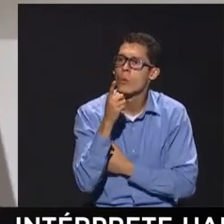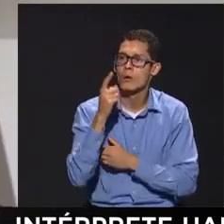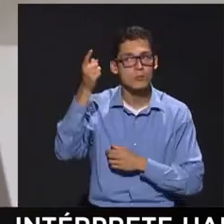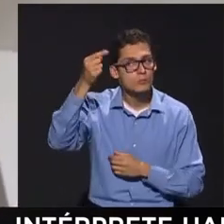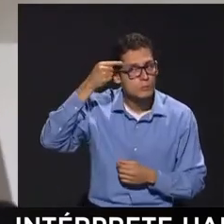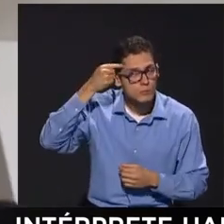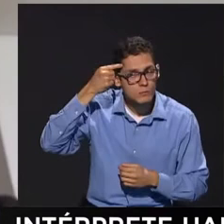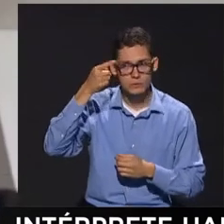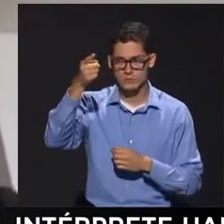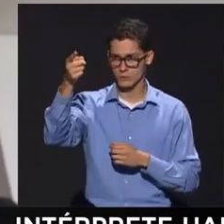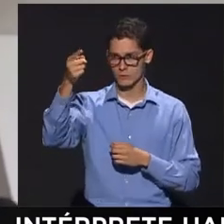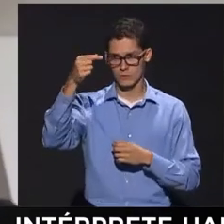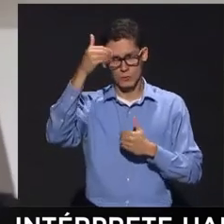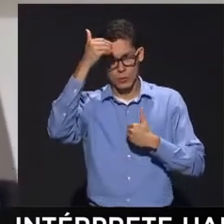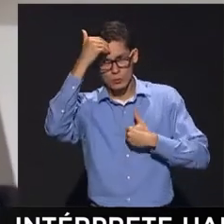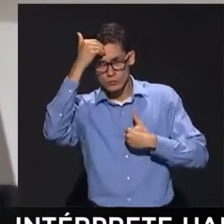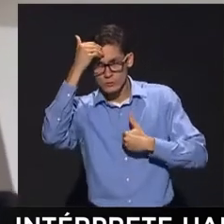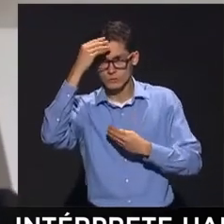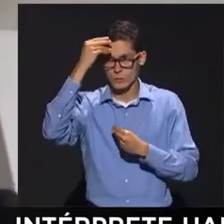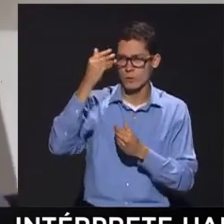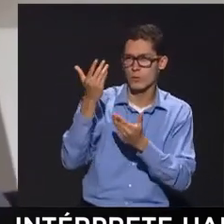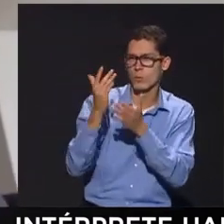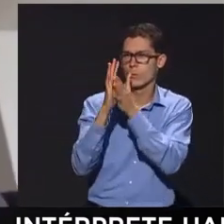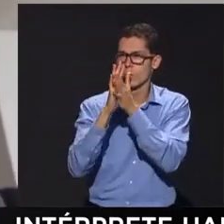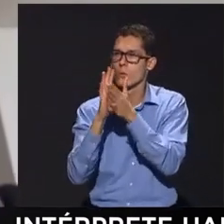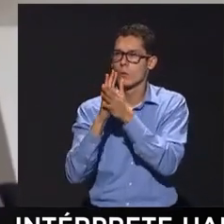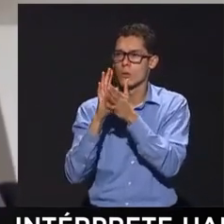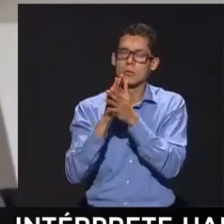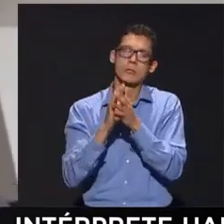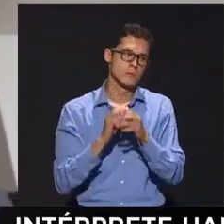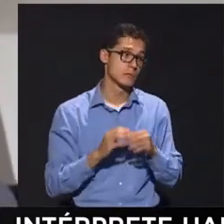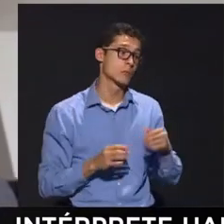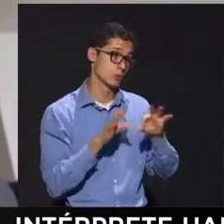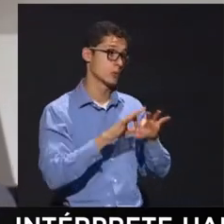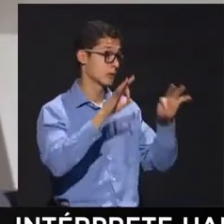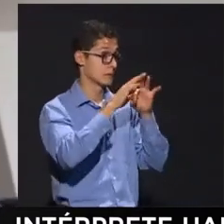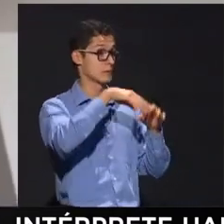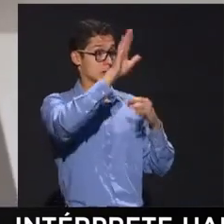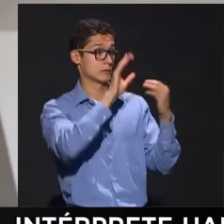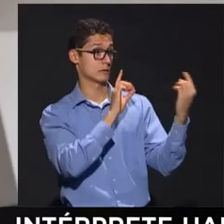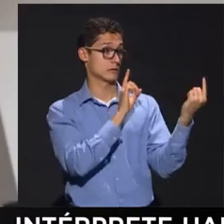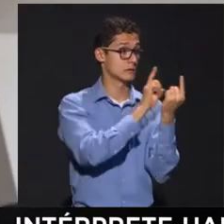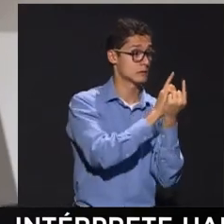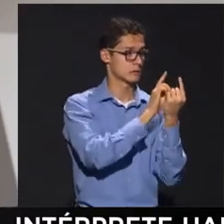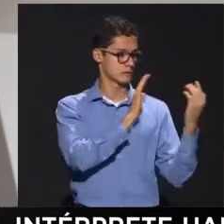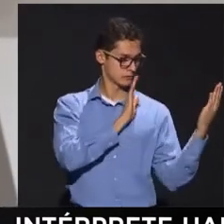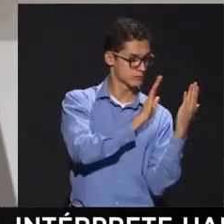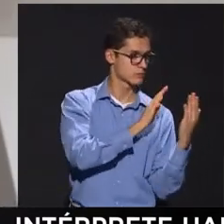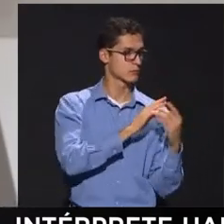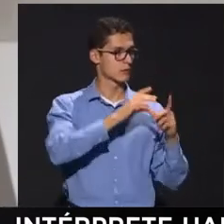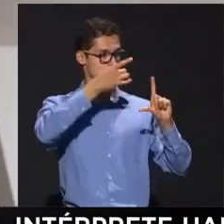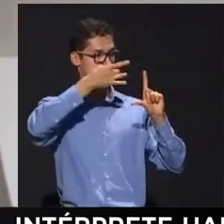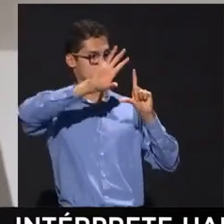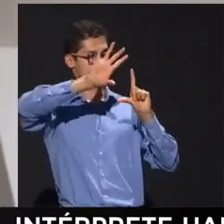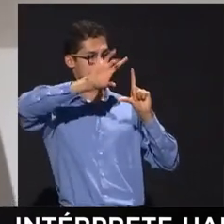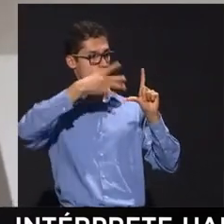en de la conciencia. Y a través de un método virtual uno encuentra como un velo a veces